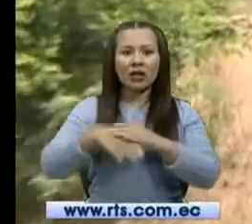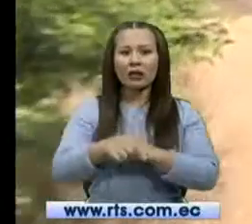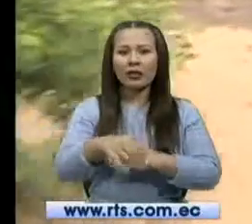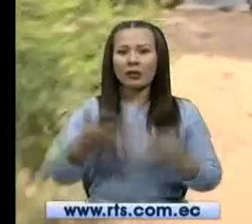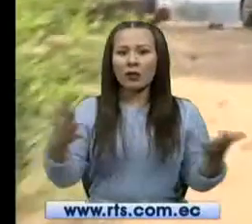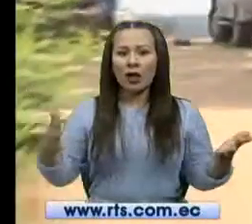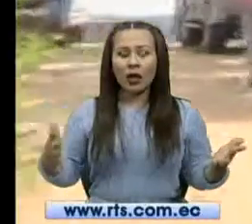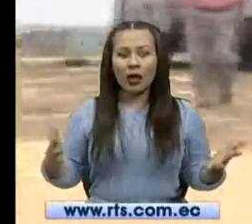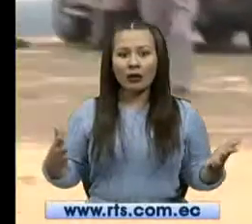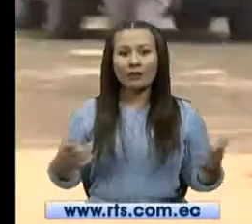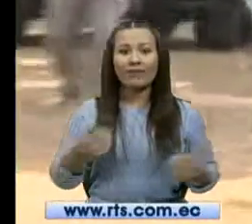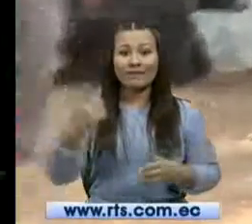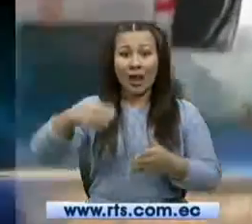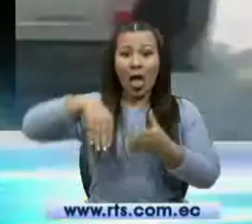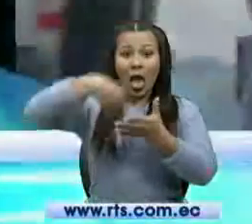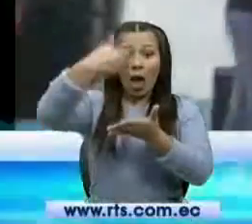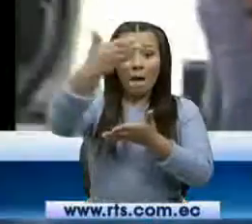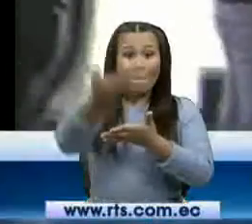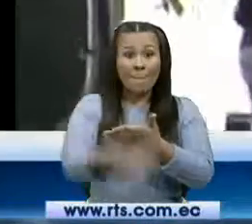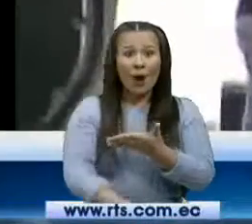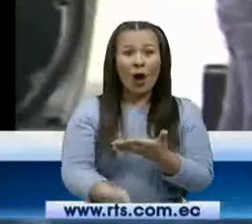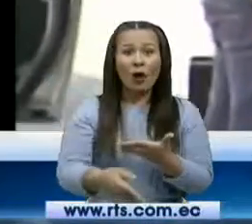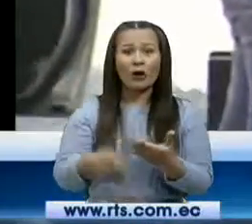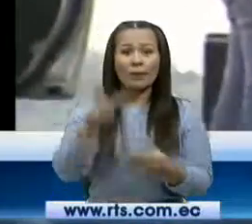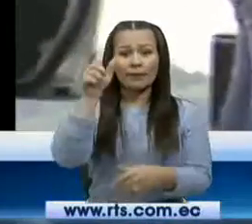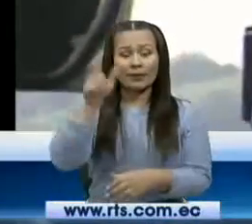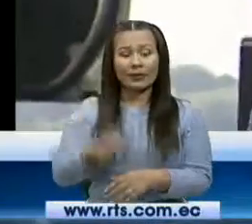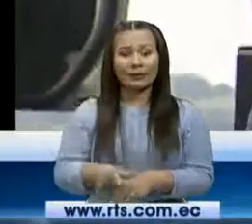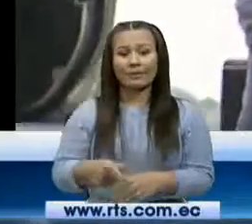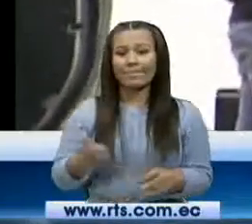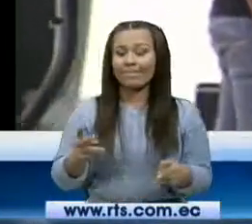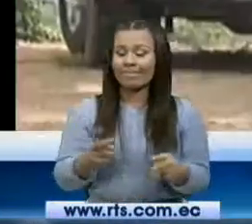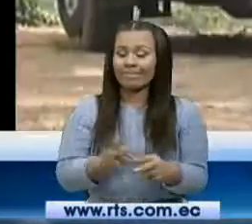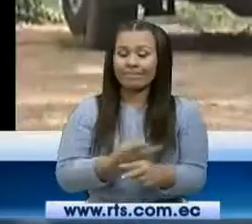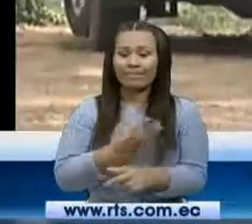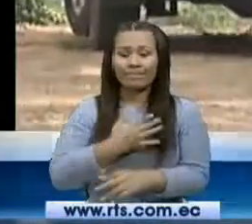estaría barranco abajo en estado de descomposición, informó Lorena Vaque.